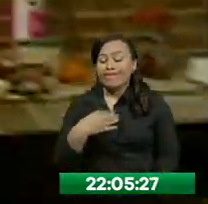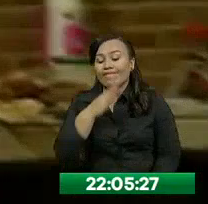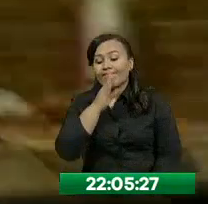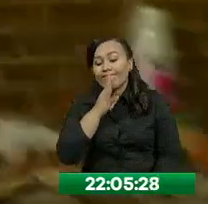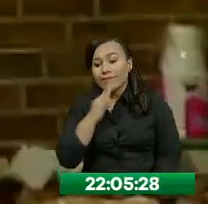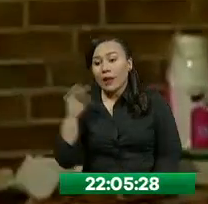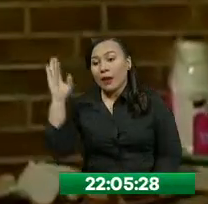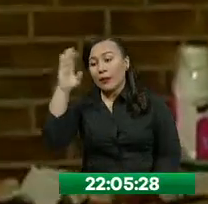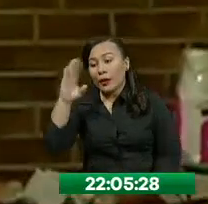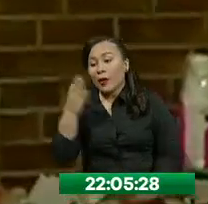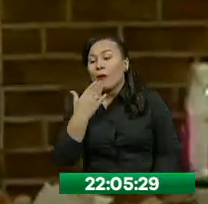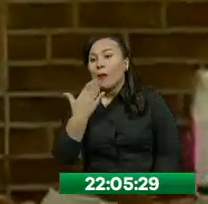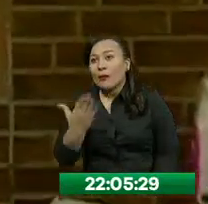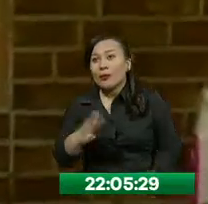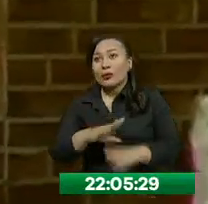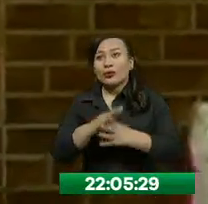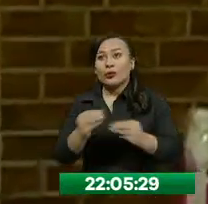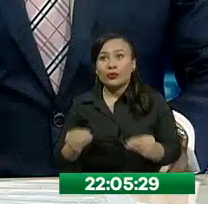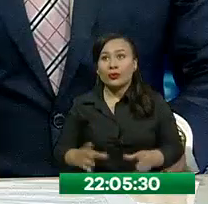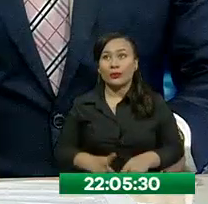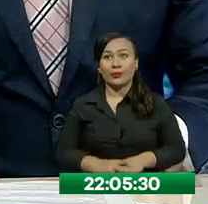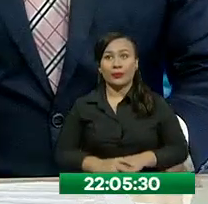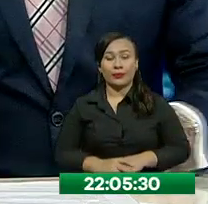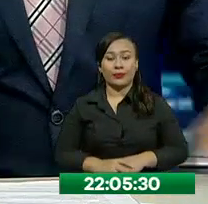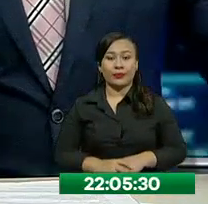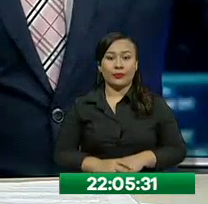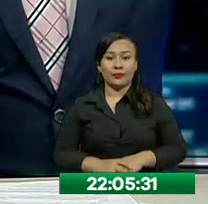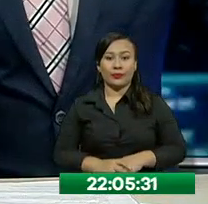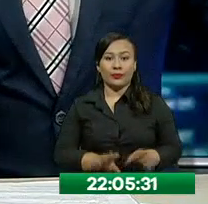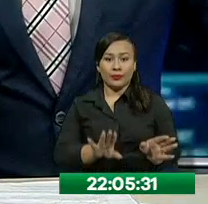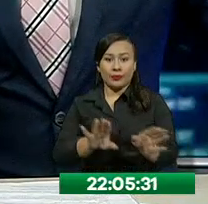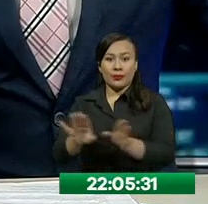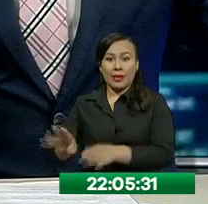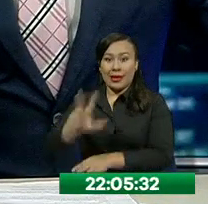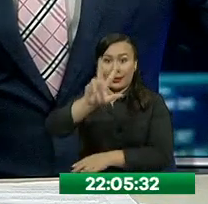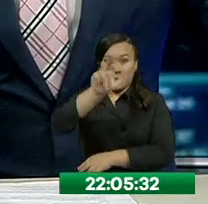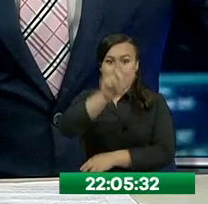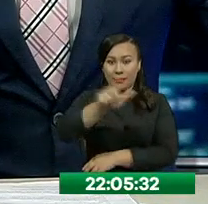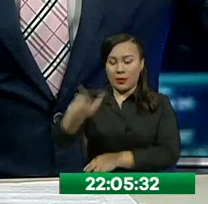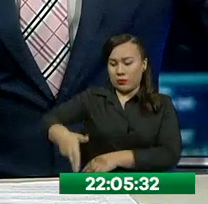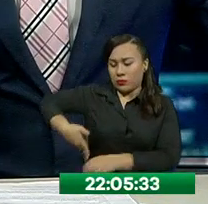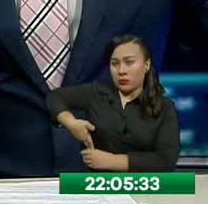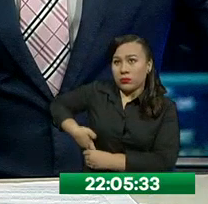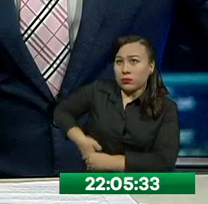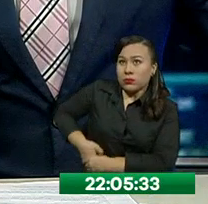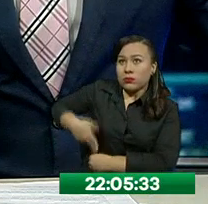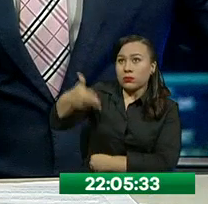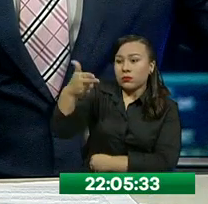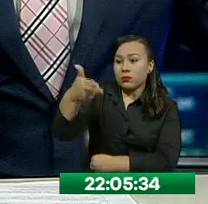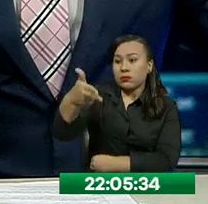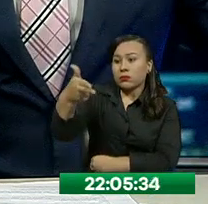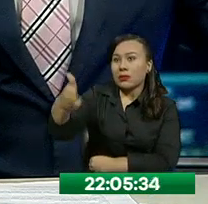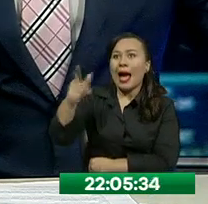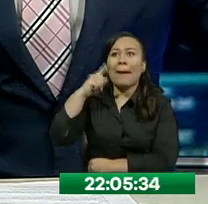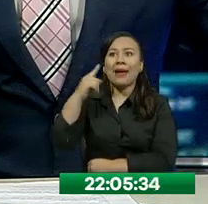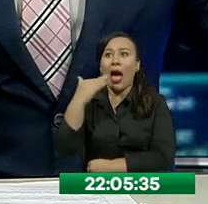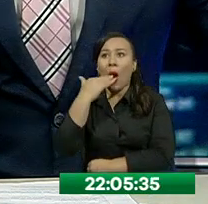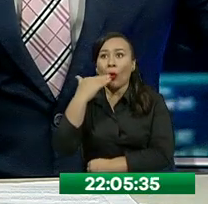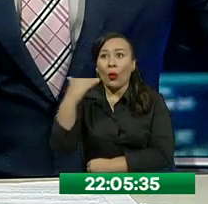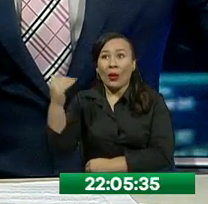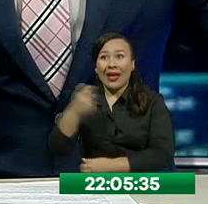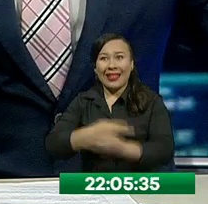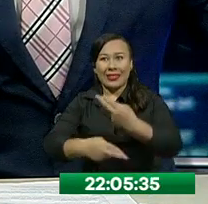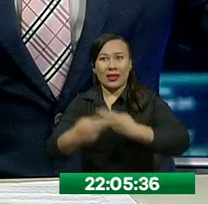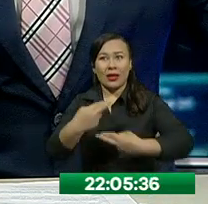recuperan. Informó José Morales. Tres delincuentes armados asaltaron a los clientes de una pizzería ubicada en la